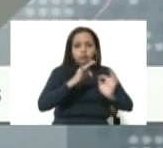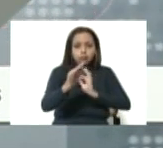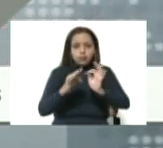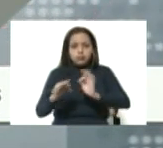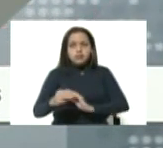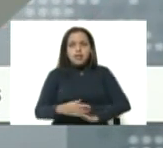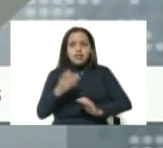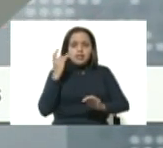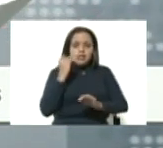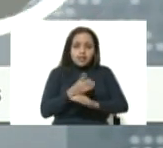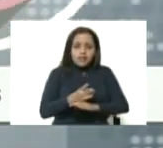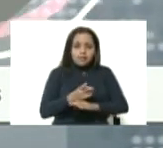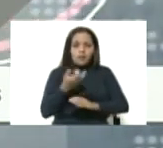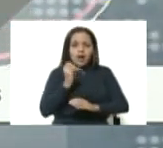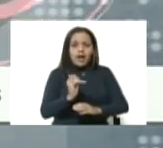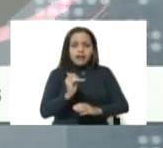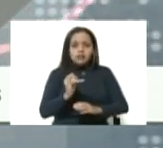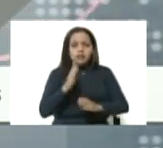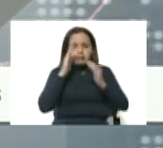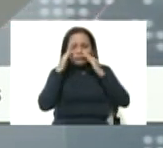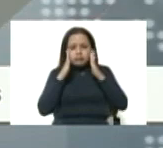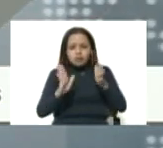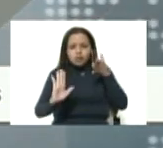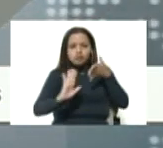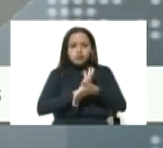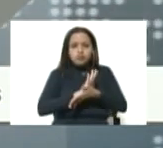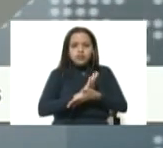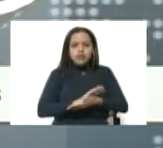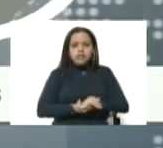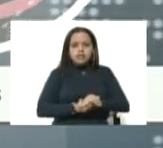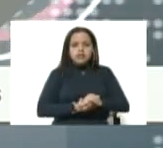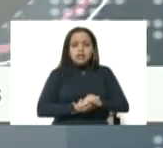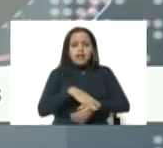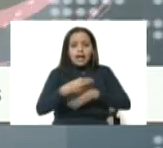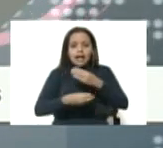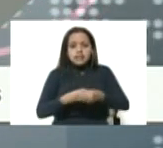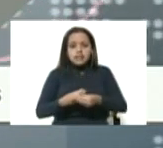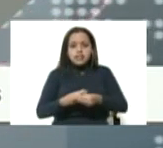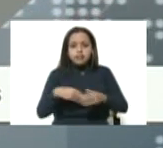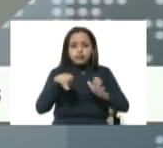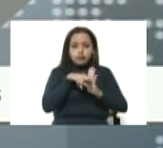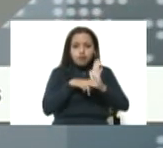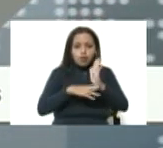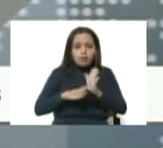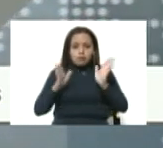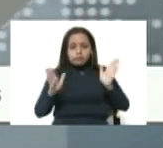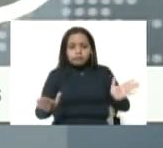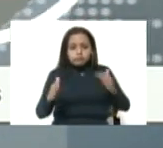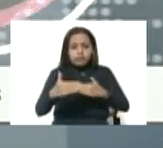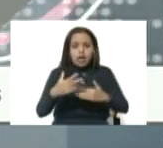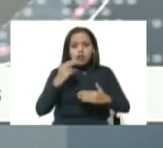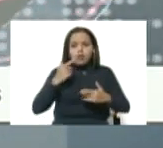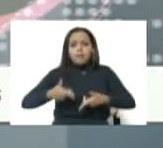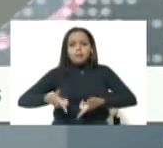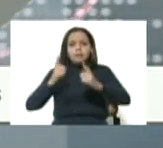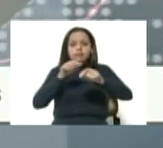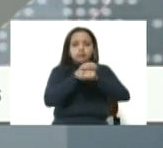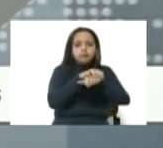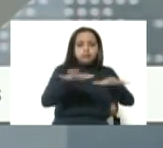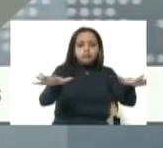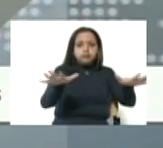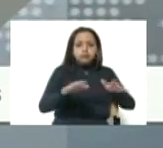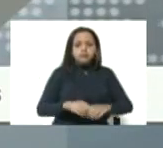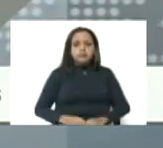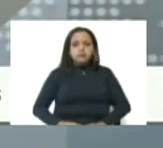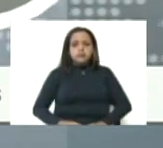muy pendientes de mantener el cerco epidemiológico para evitar la diseminación del virus